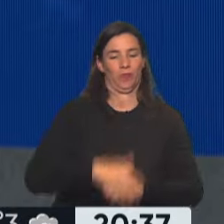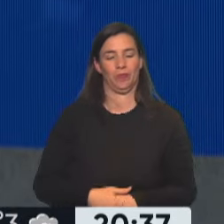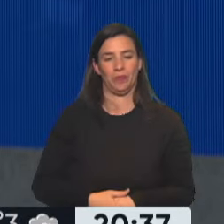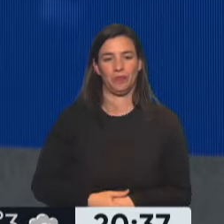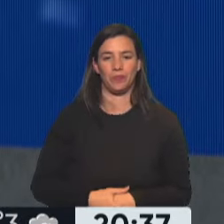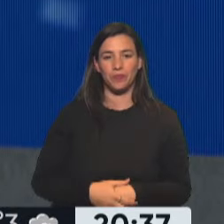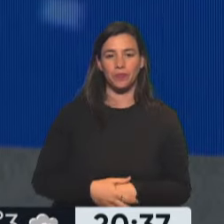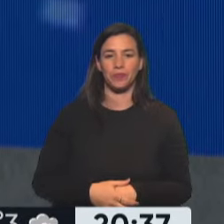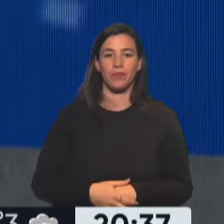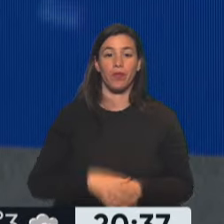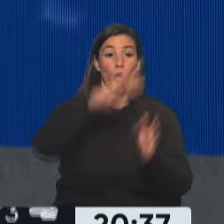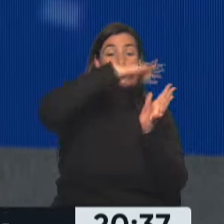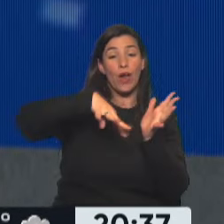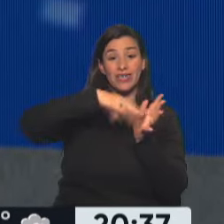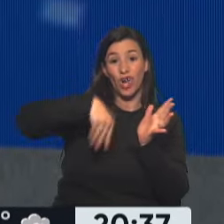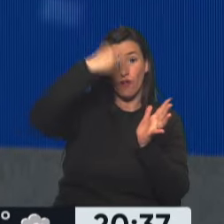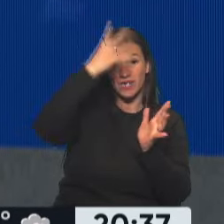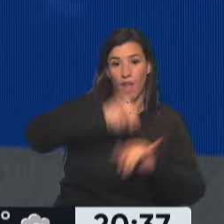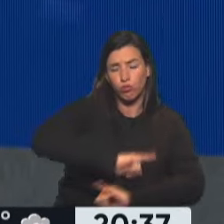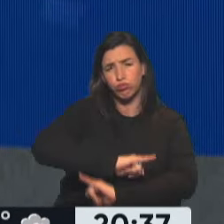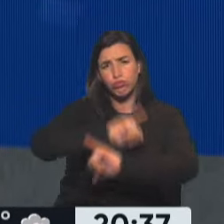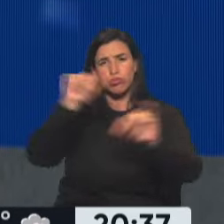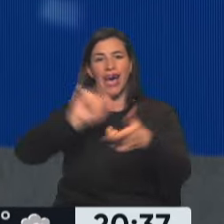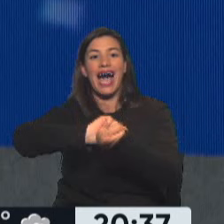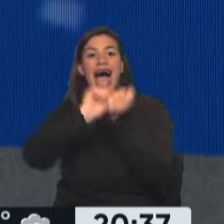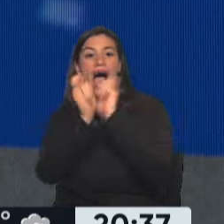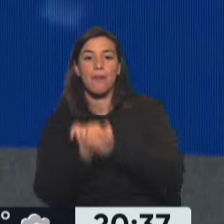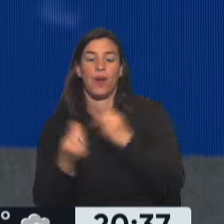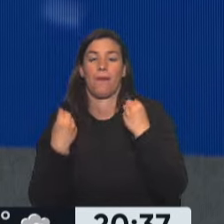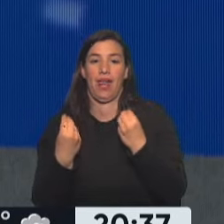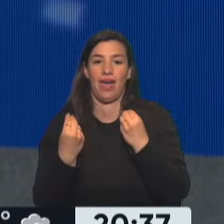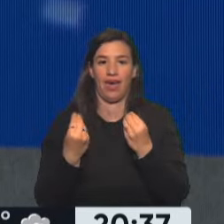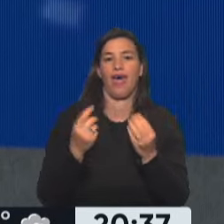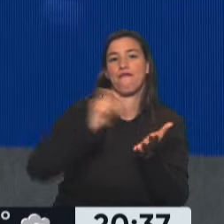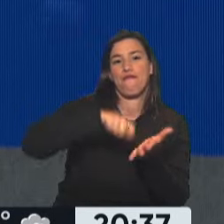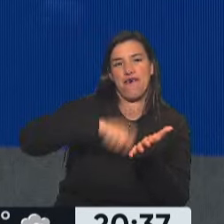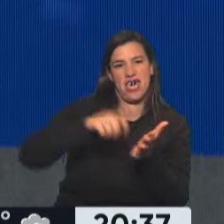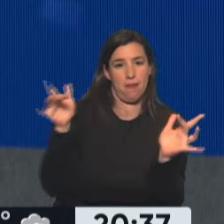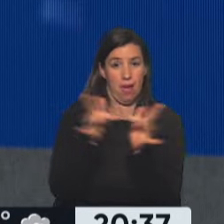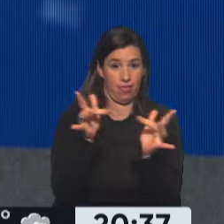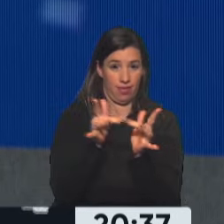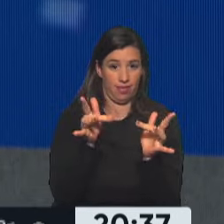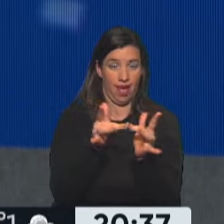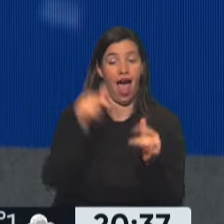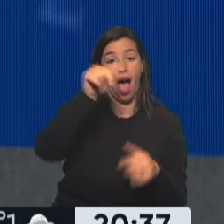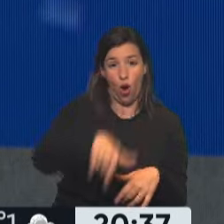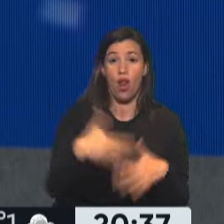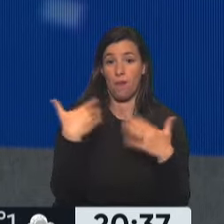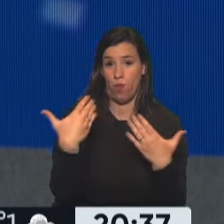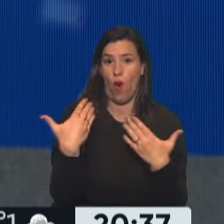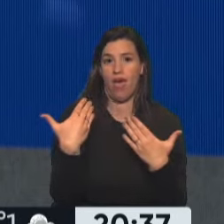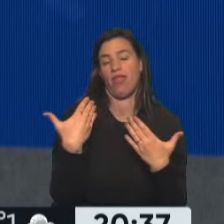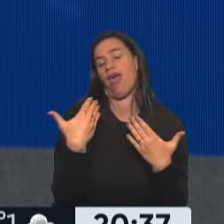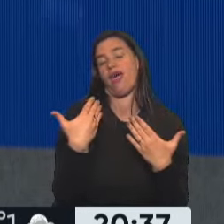A través del boletín oficial se reglamentaron cambios para el registro de firmas digitales que ahora también se van a poder hacer de forma